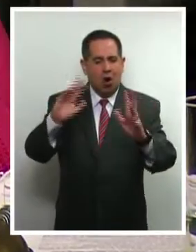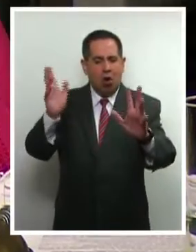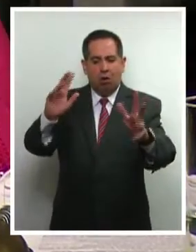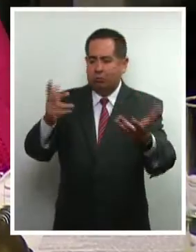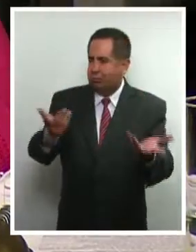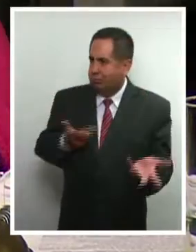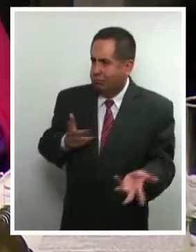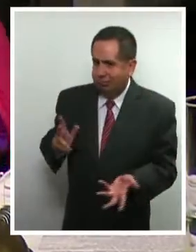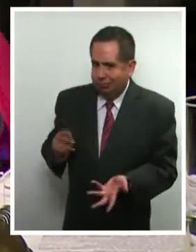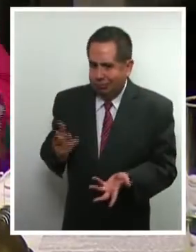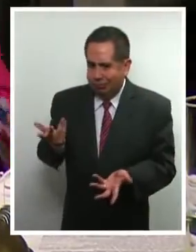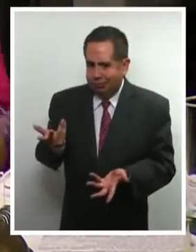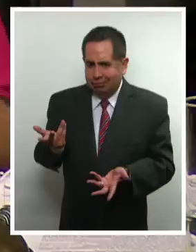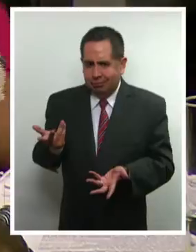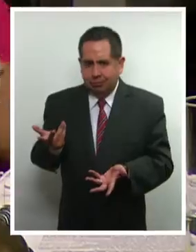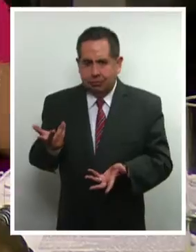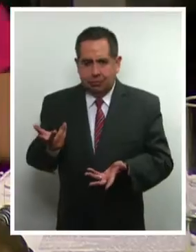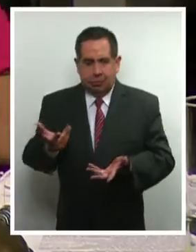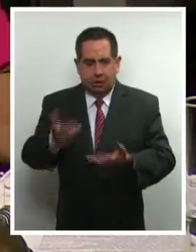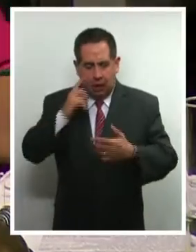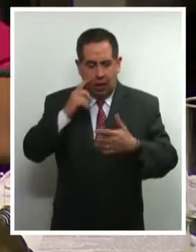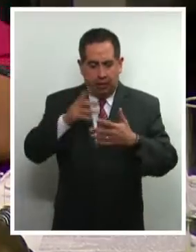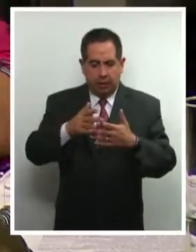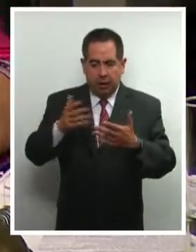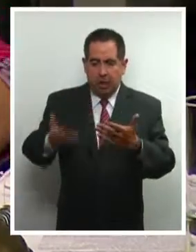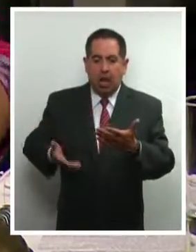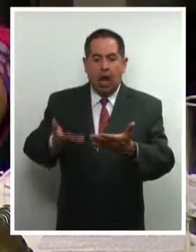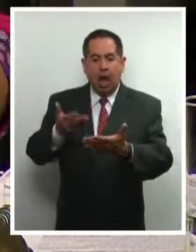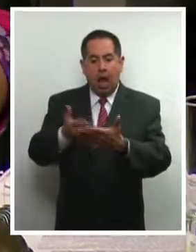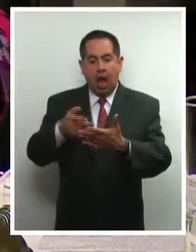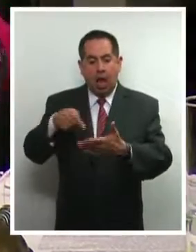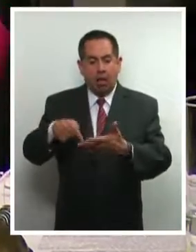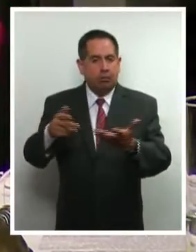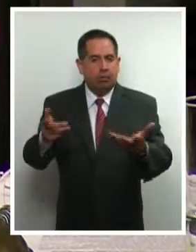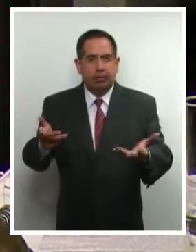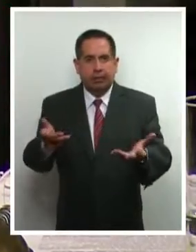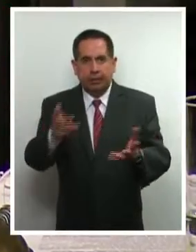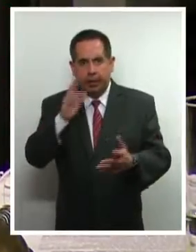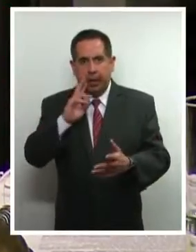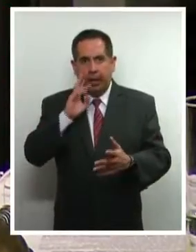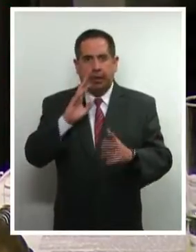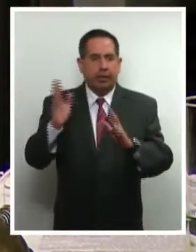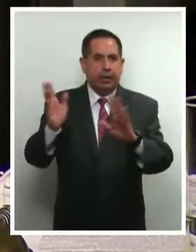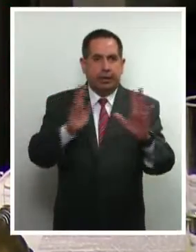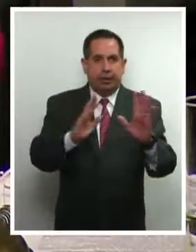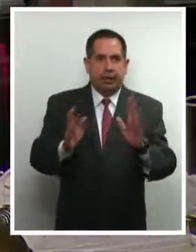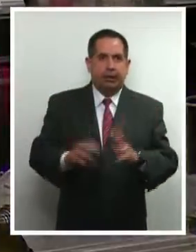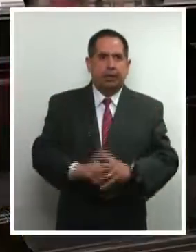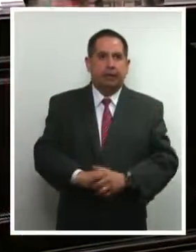¿no? Bueno, aquí ya hay una propuesta. A ver.